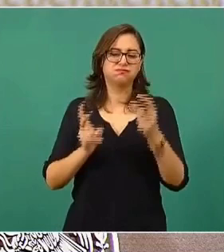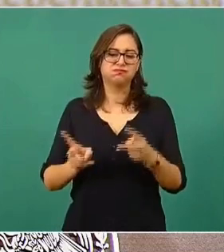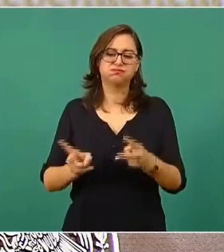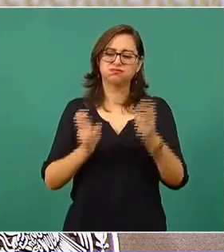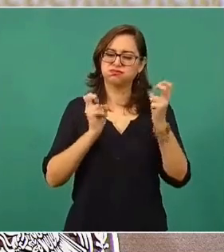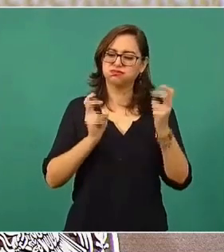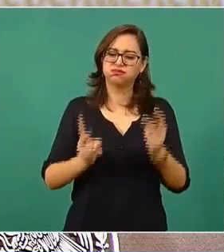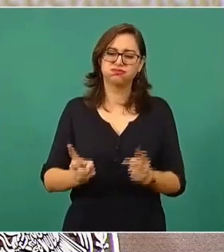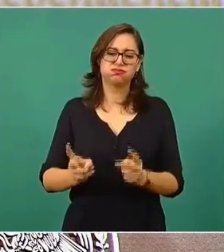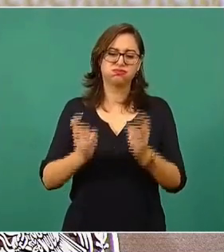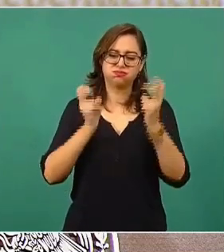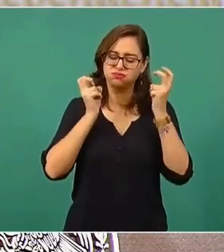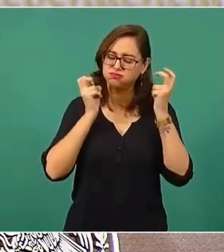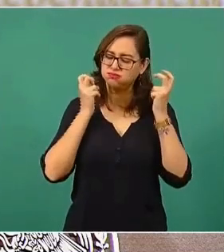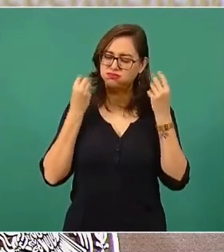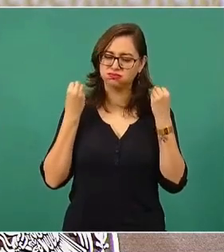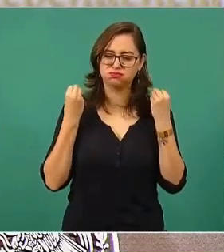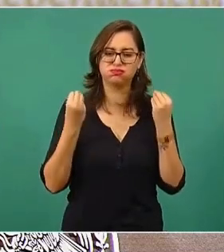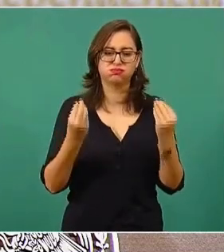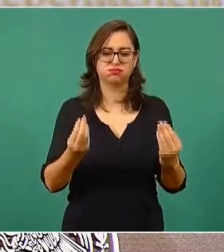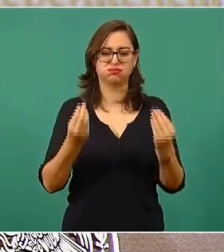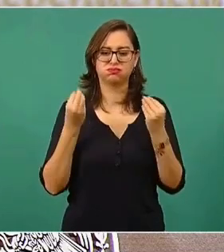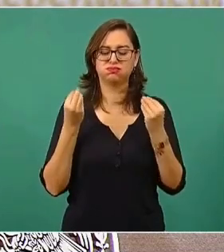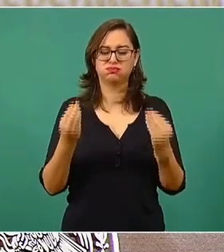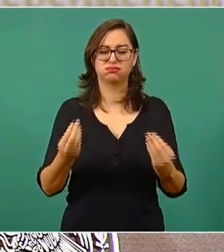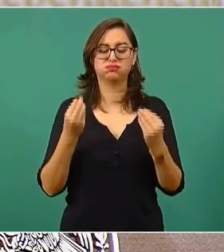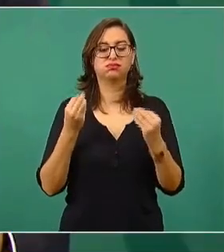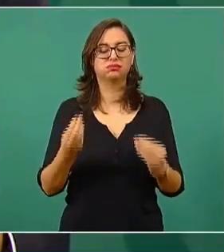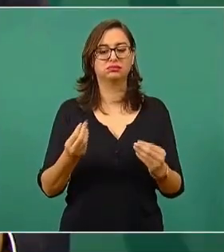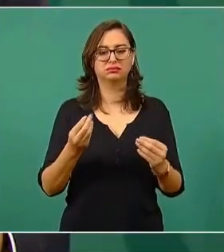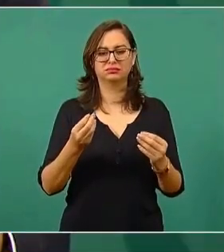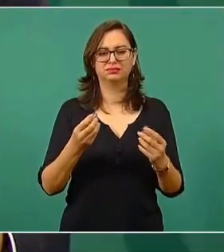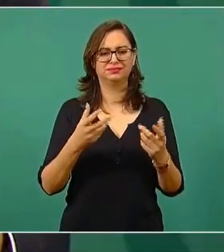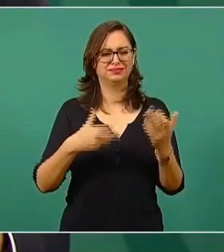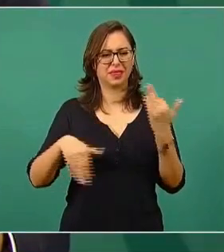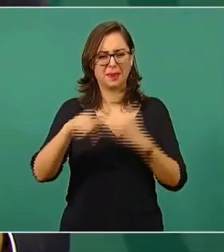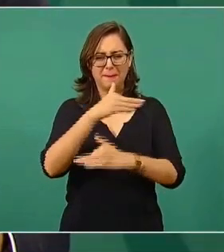Y hubieron muchísimas distorsiones